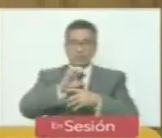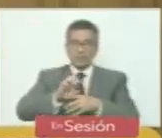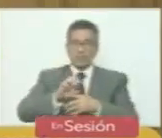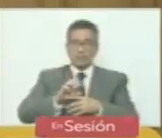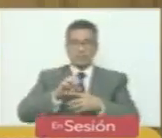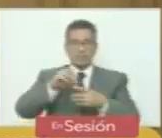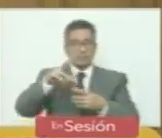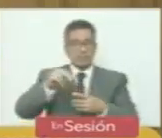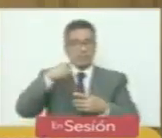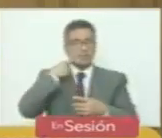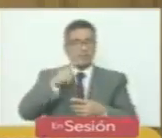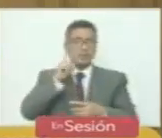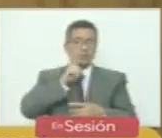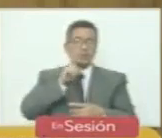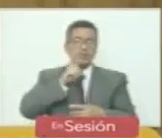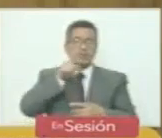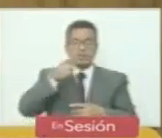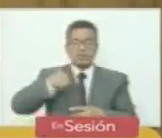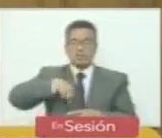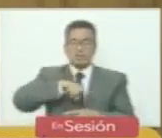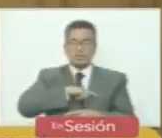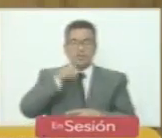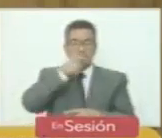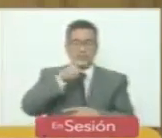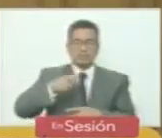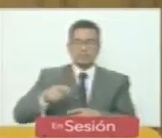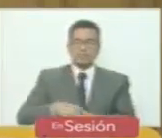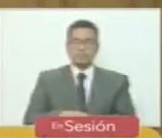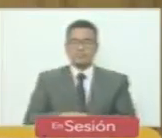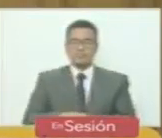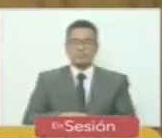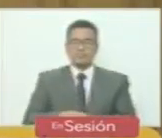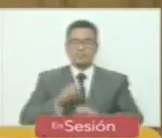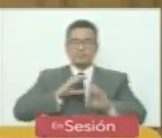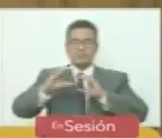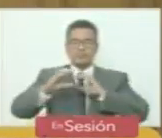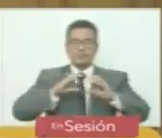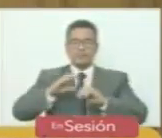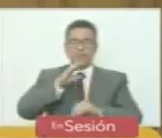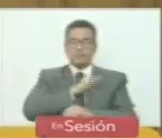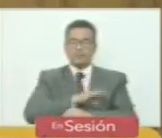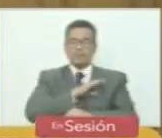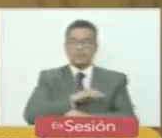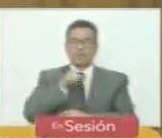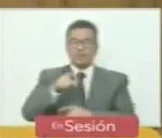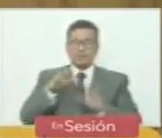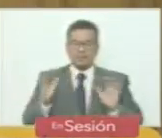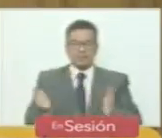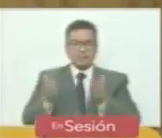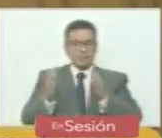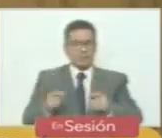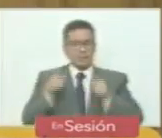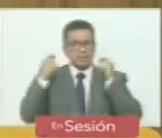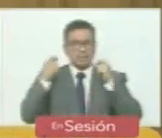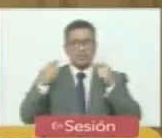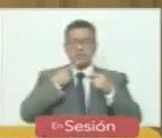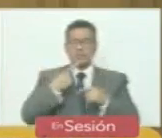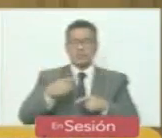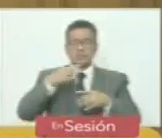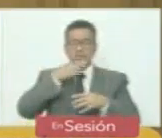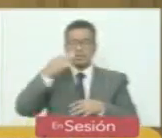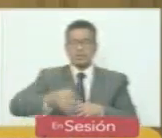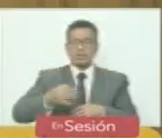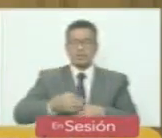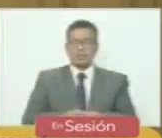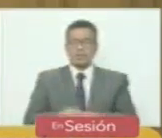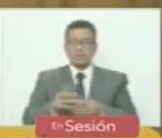de la difamación e injuria en contra de la tripulación. Y a los medios de comunicación les exhortamos a difundir la verdad,